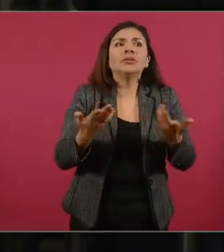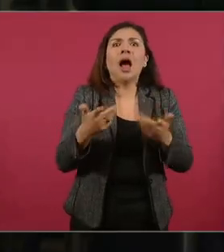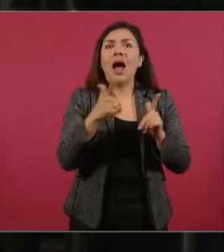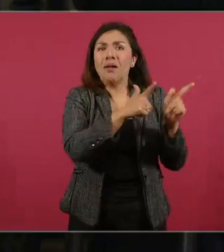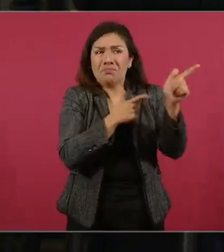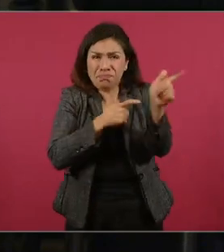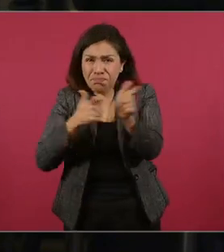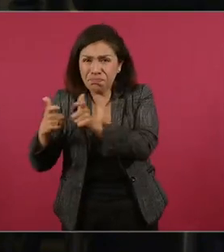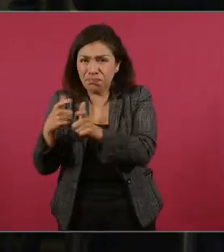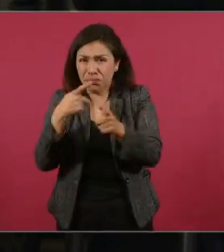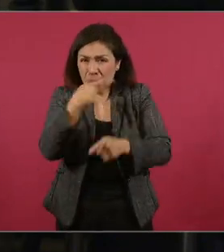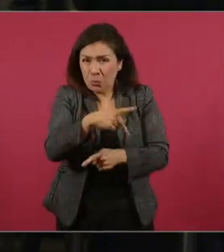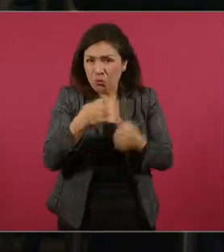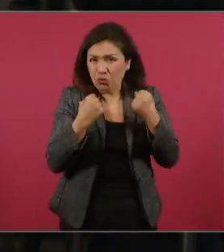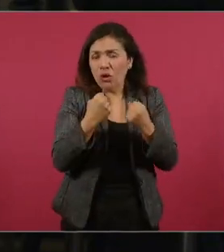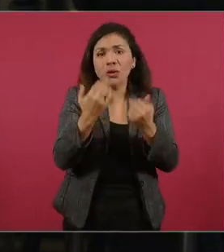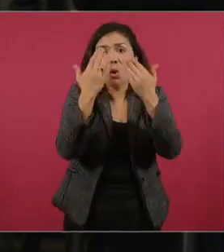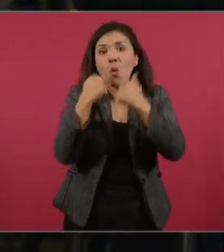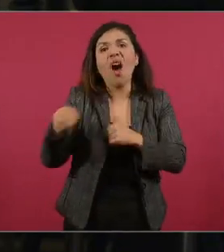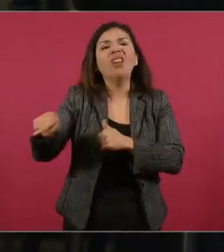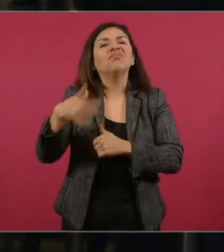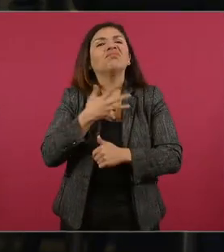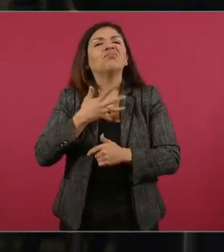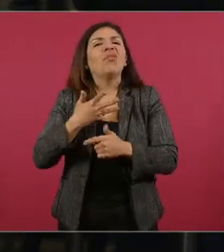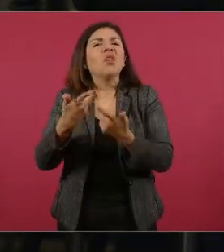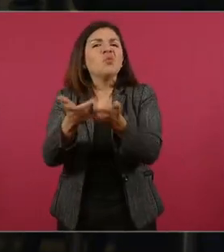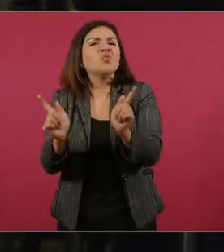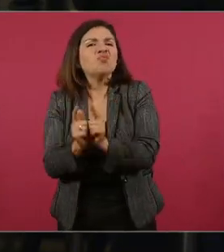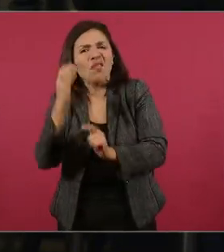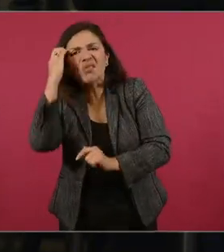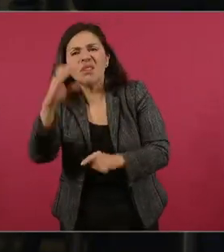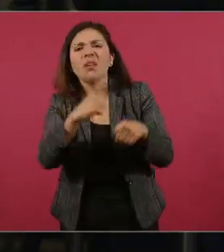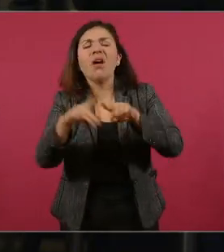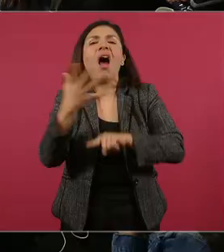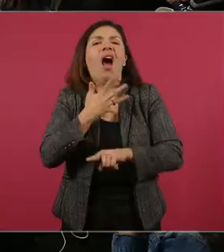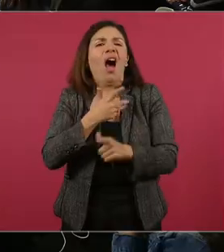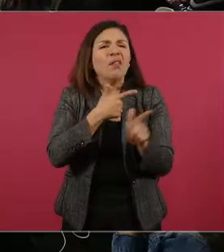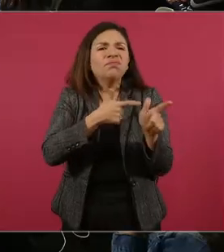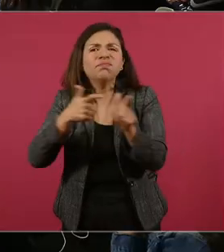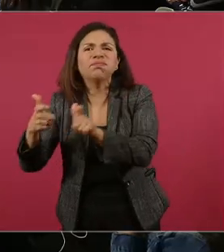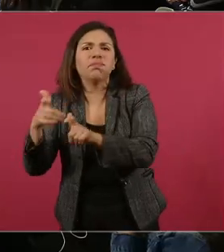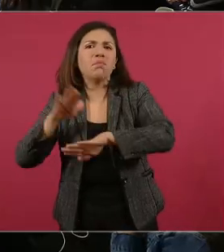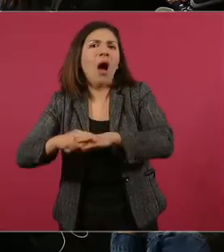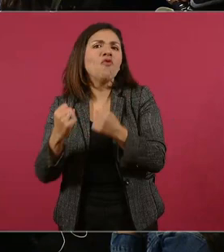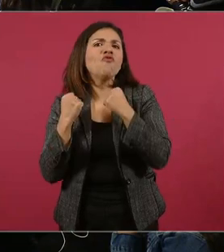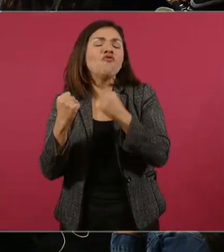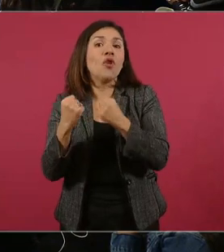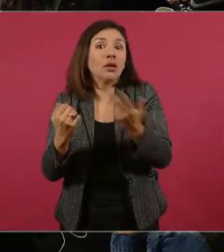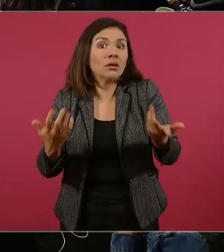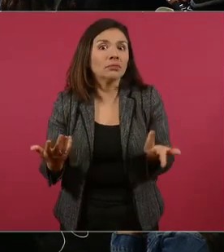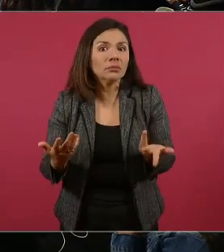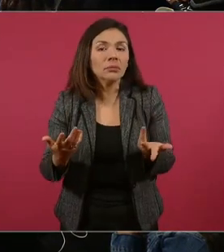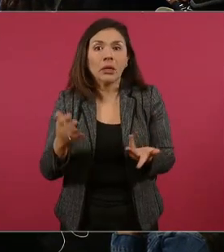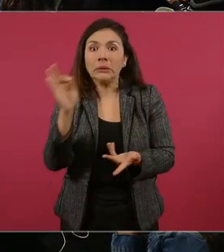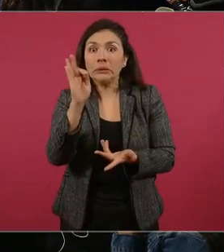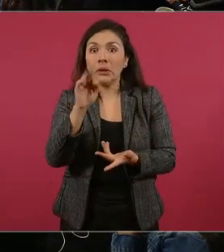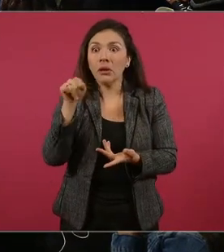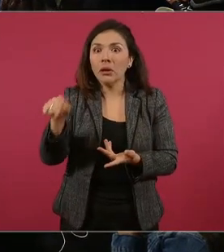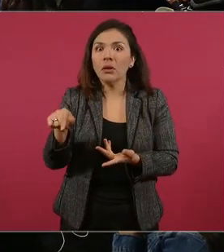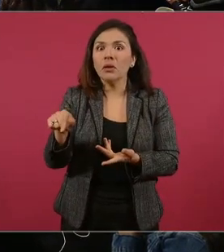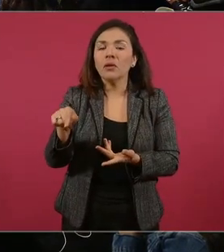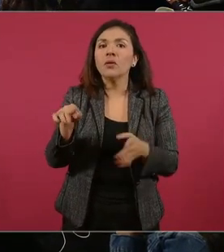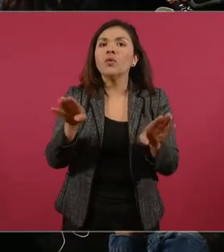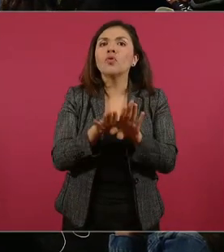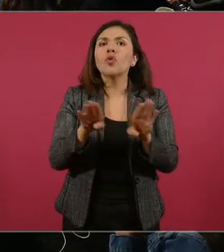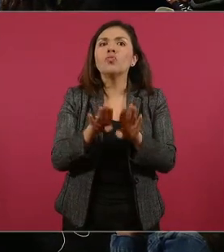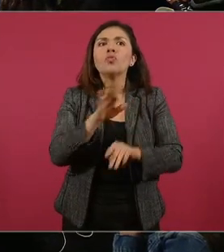poder que han tenido. Lo que usted mencionaba hace unos momentos, bueno, pues sin estos grupos criminales no pudieran tener poder si no fuera